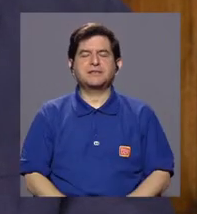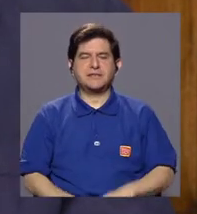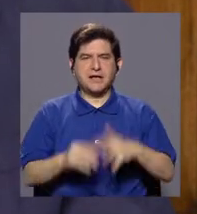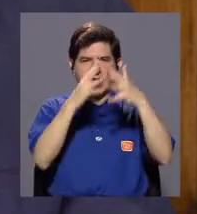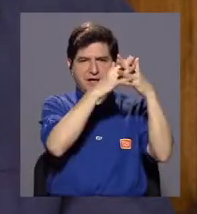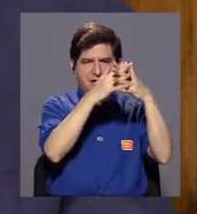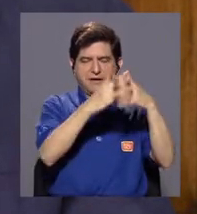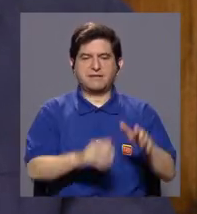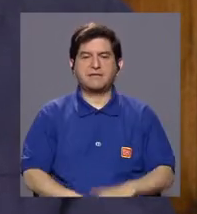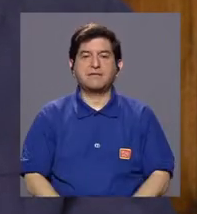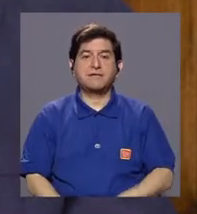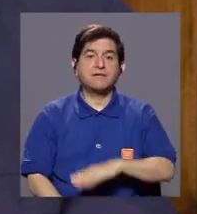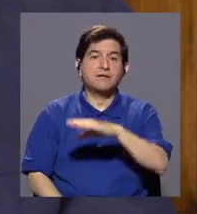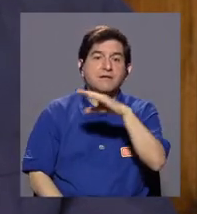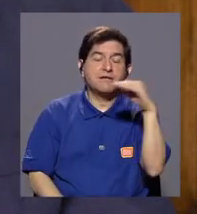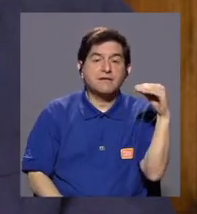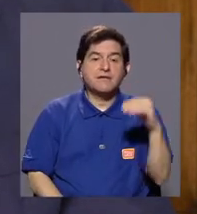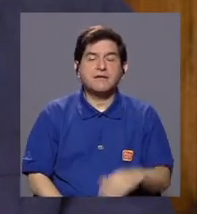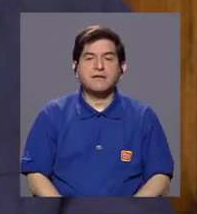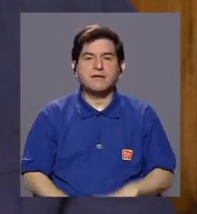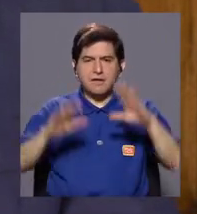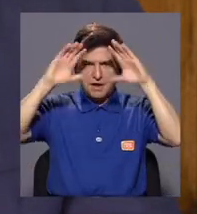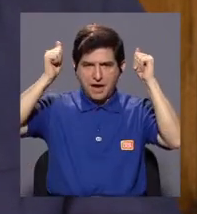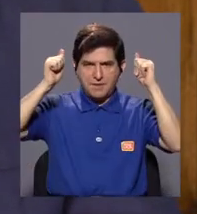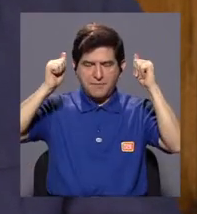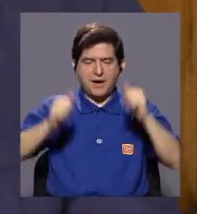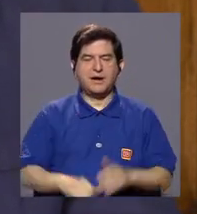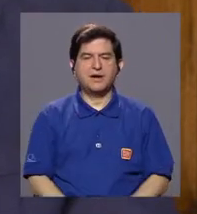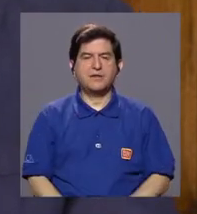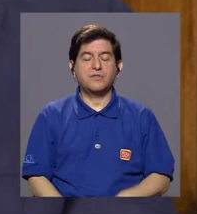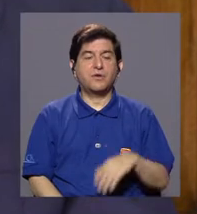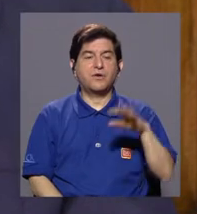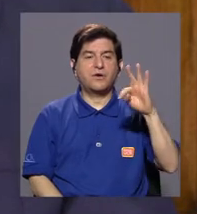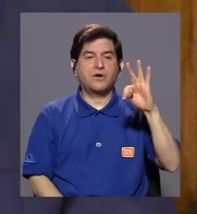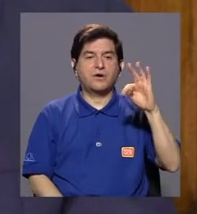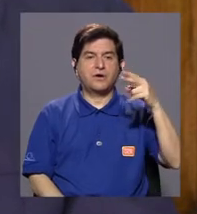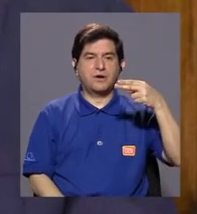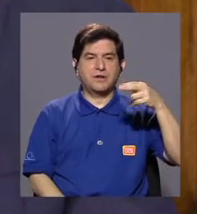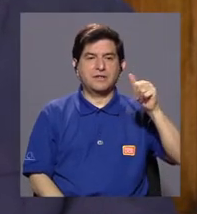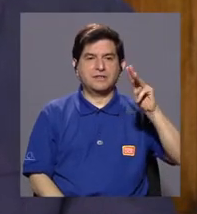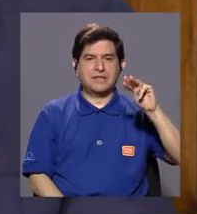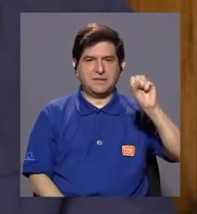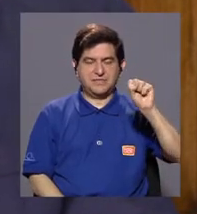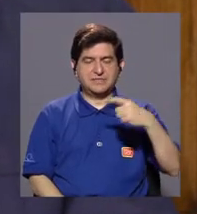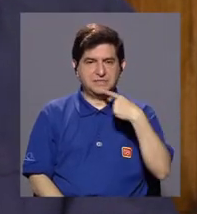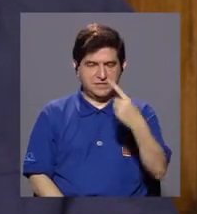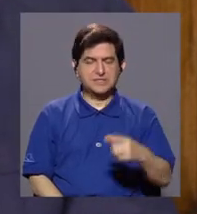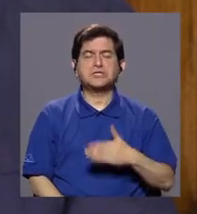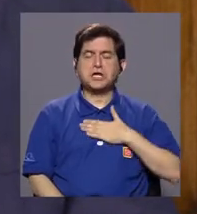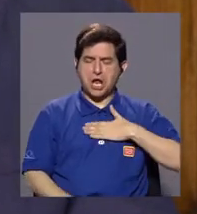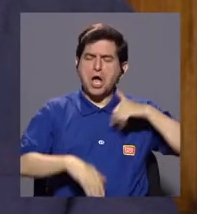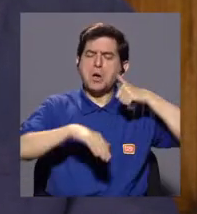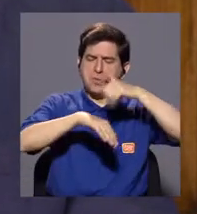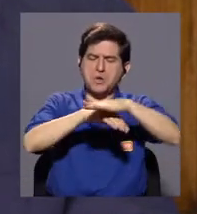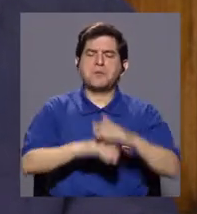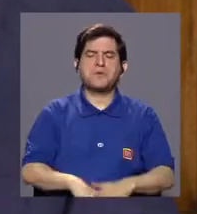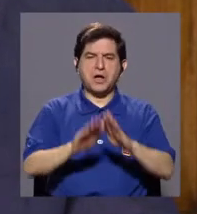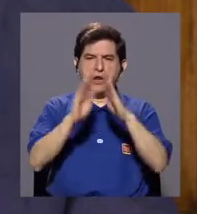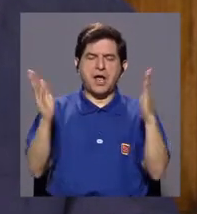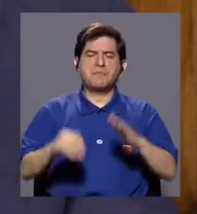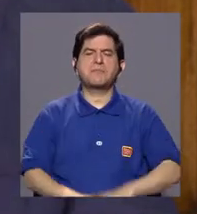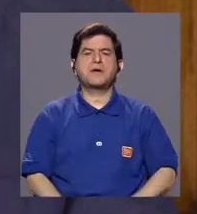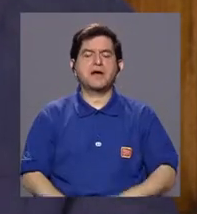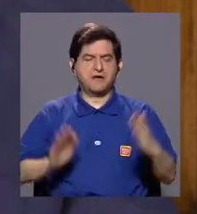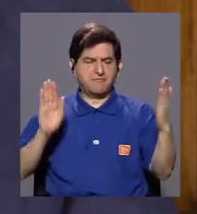Palmerola. Y el embajador Tams confesó después ante el Congreso, a mí me enviaron a abrir el